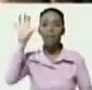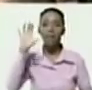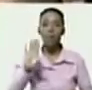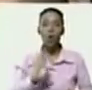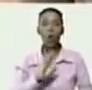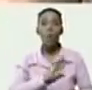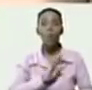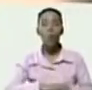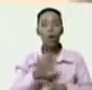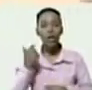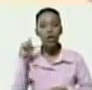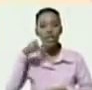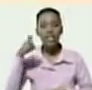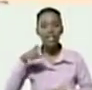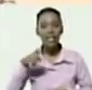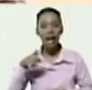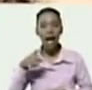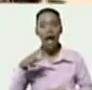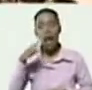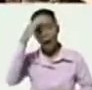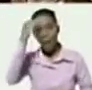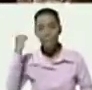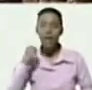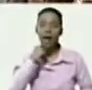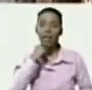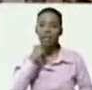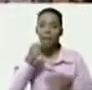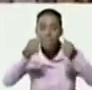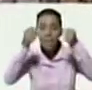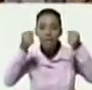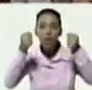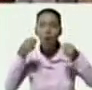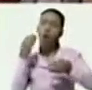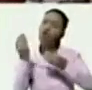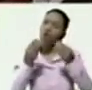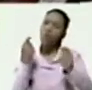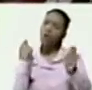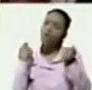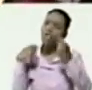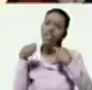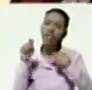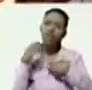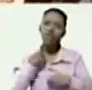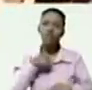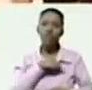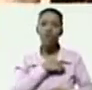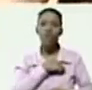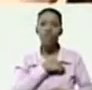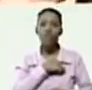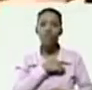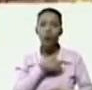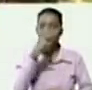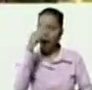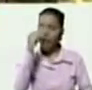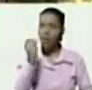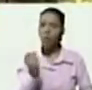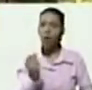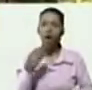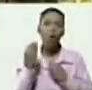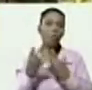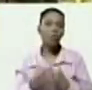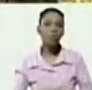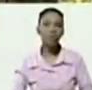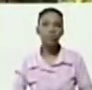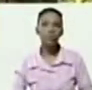Miranda en la carraca. ¿Cómo nos vendieron a nosotros a Zamora?